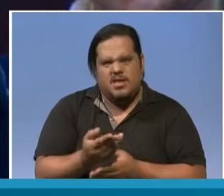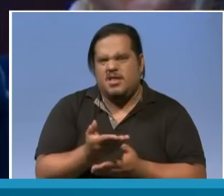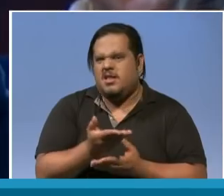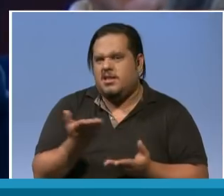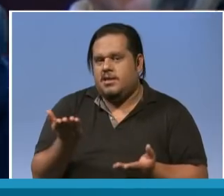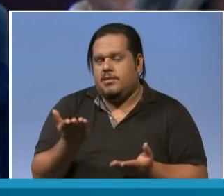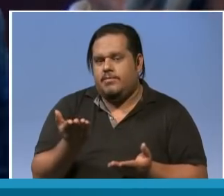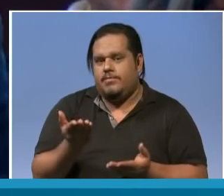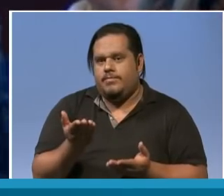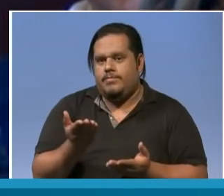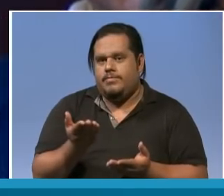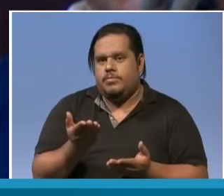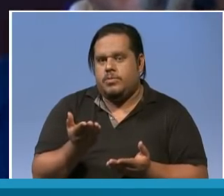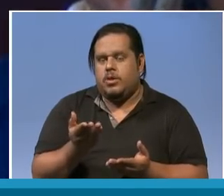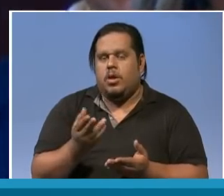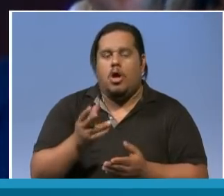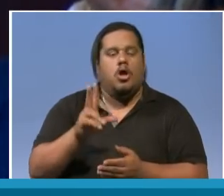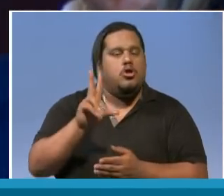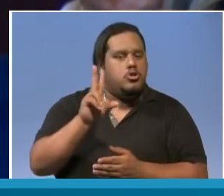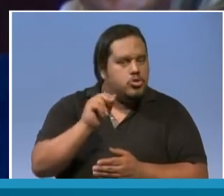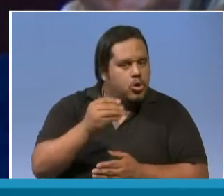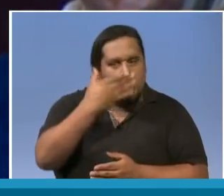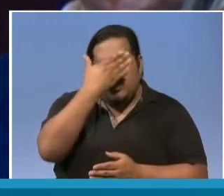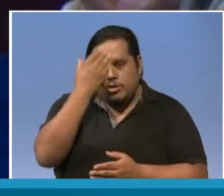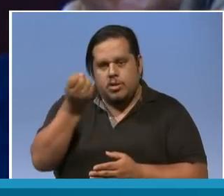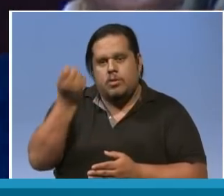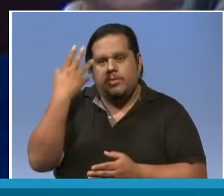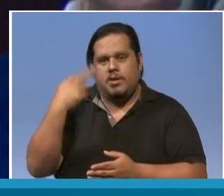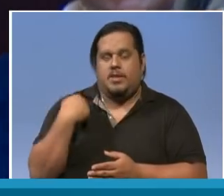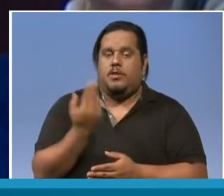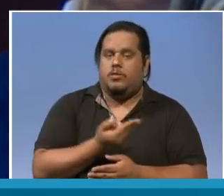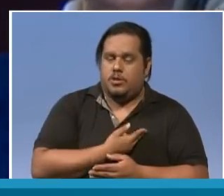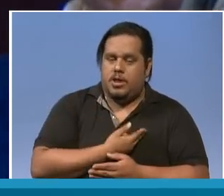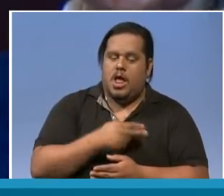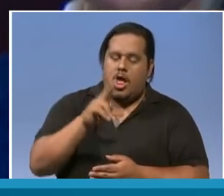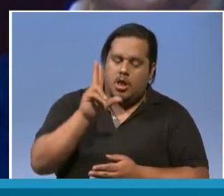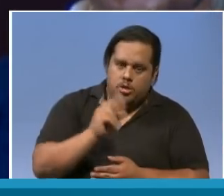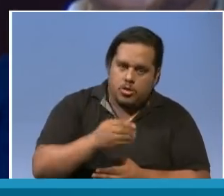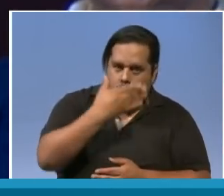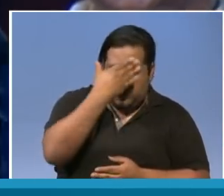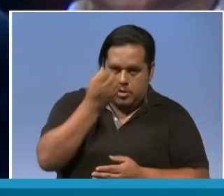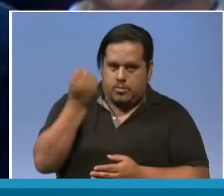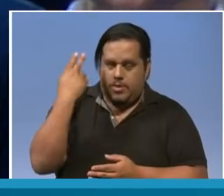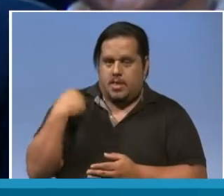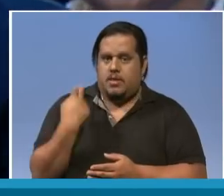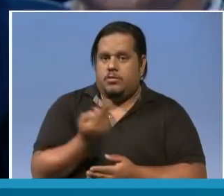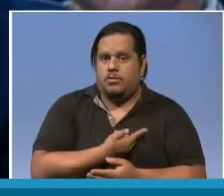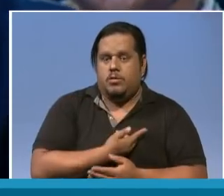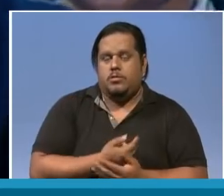era: no se olvide de nosotros, no se olvide de nosotros.